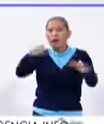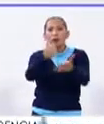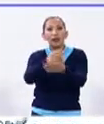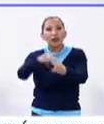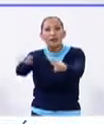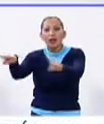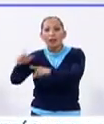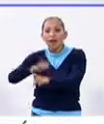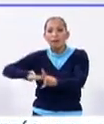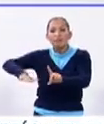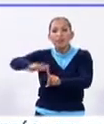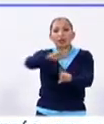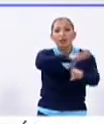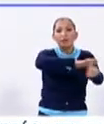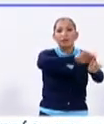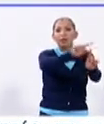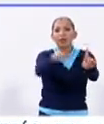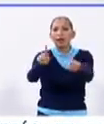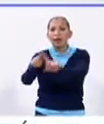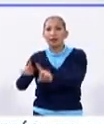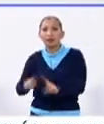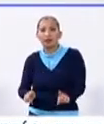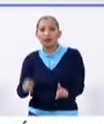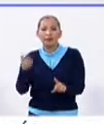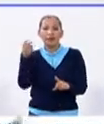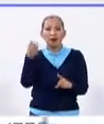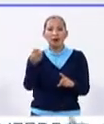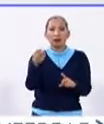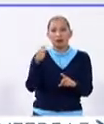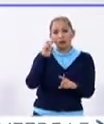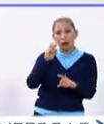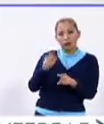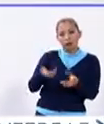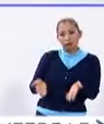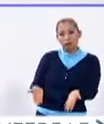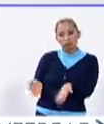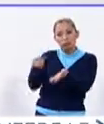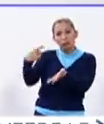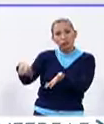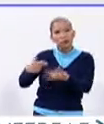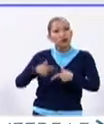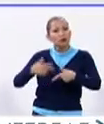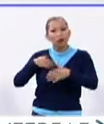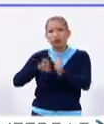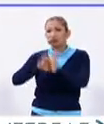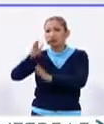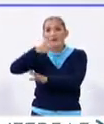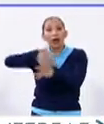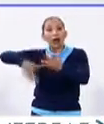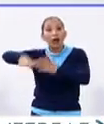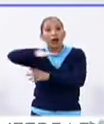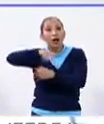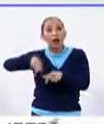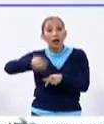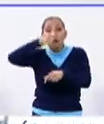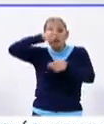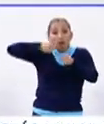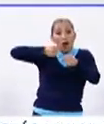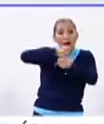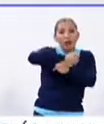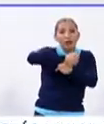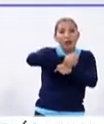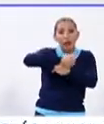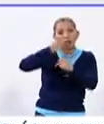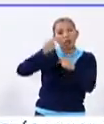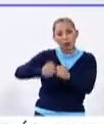ciudades distintas, son contextos distintos y por lo tanto tenemos que permitir que el sujeto se desarrolle en ese contexto. La violencia va a entrar